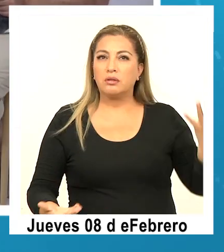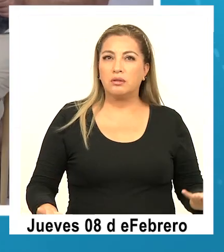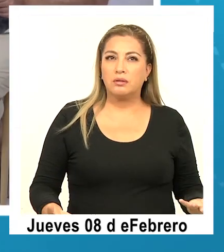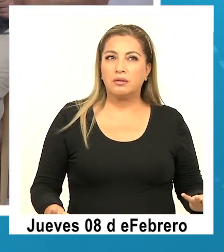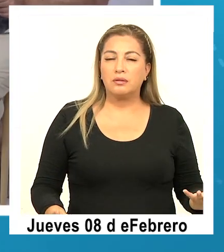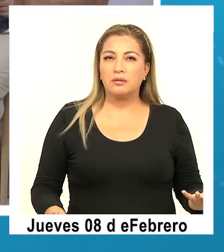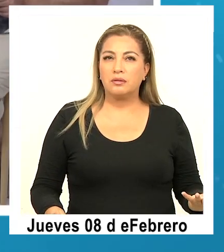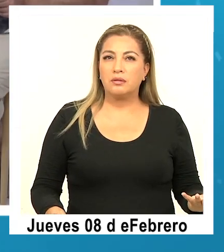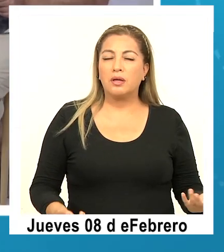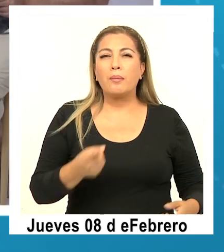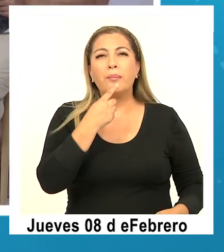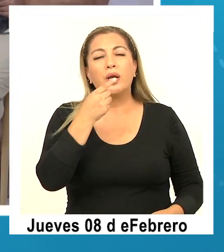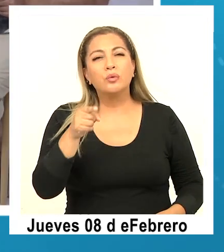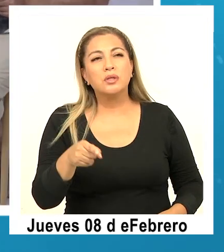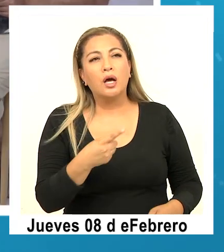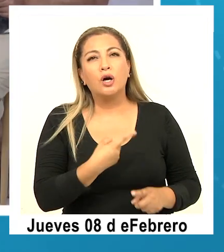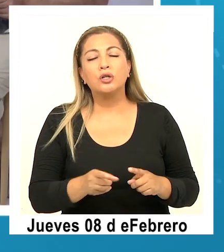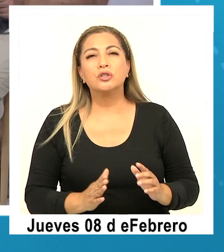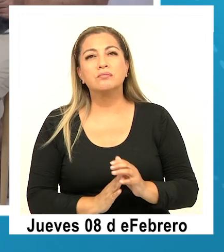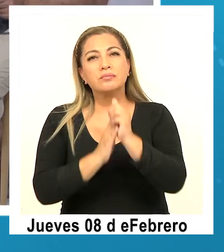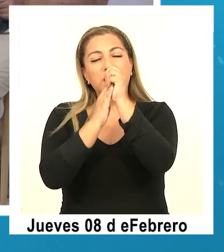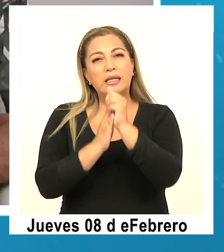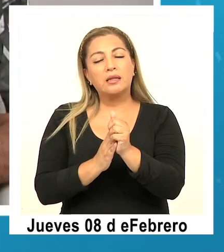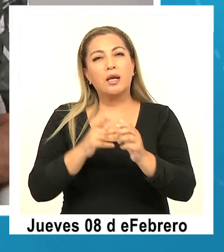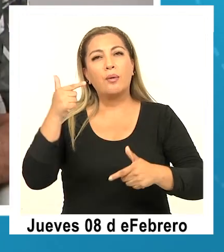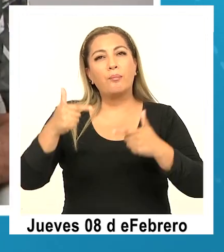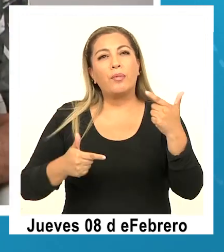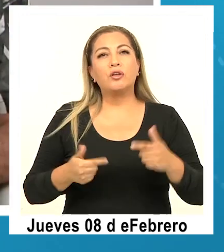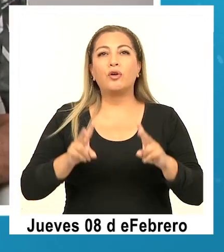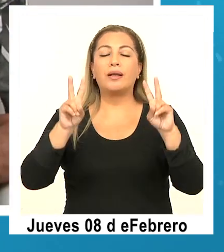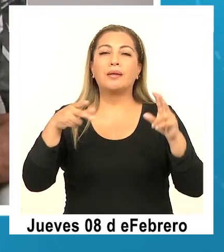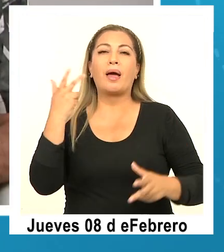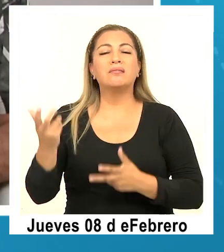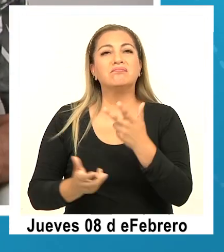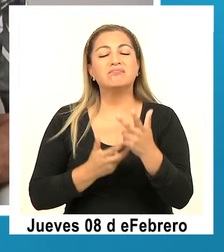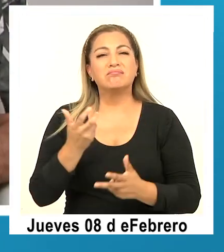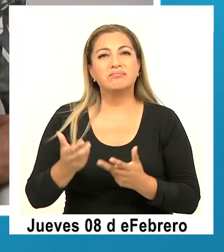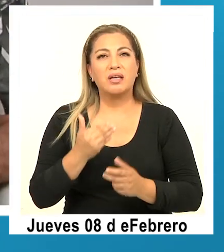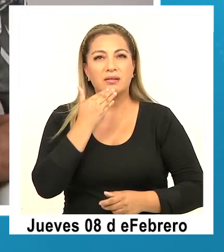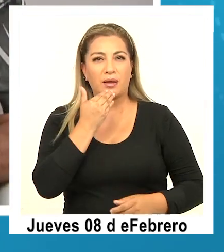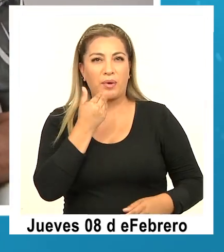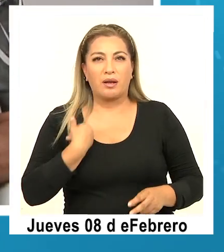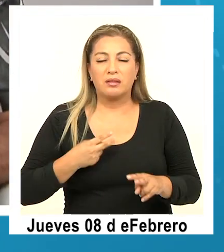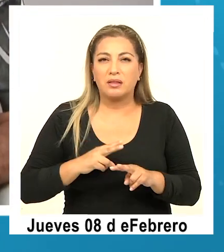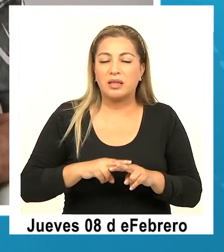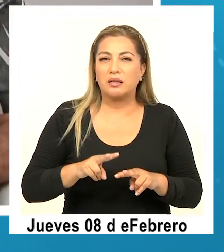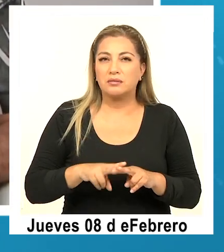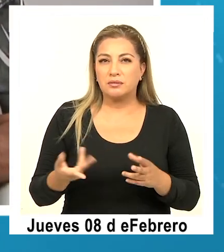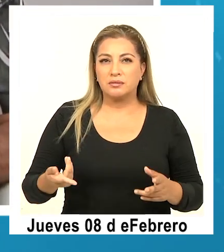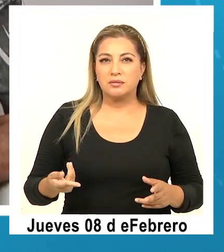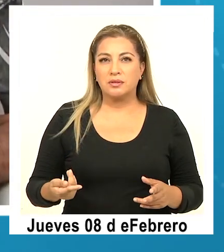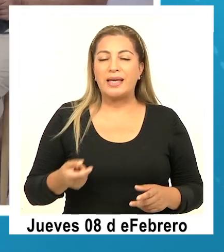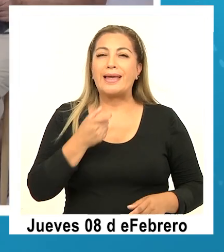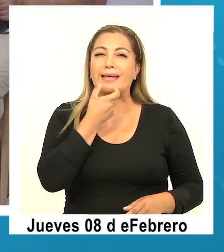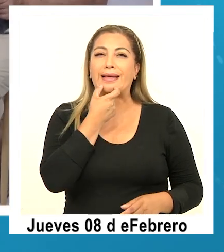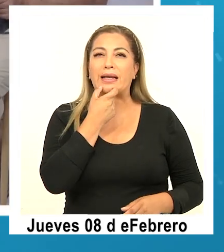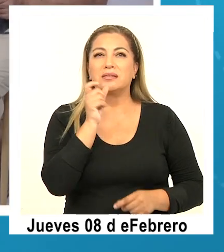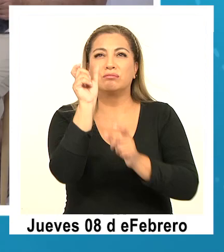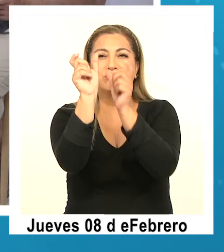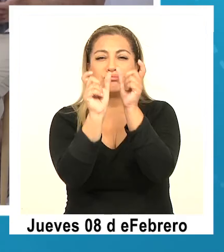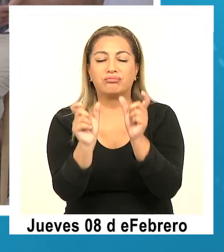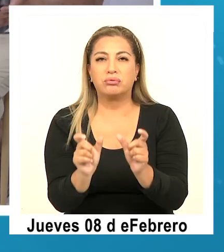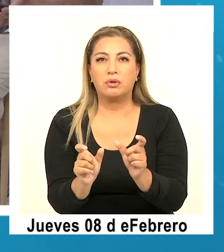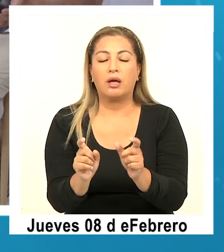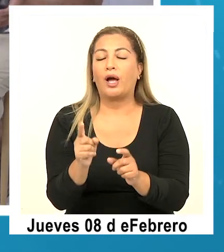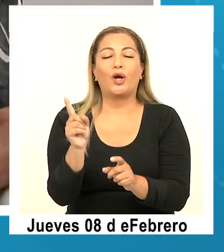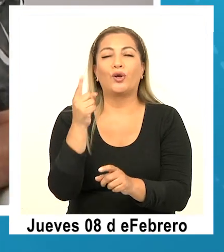Ocurrió lo propio con otro dirigente político respecto del tema de los incendios, que estaba, cierto, incluso lo hizo en inglés, eso